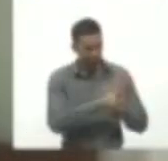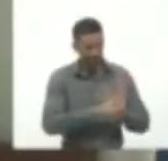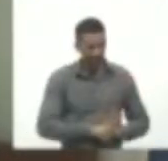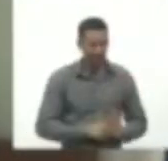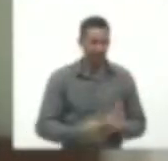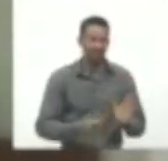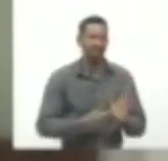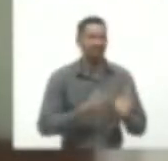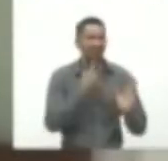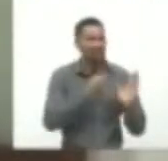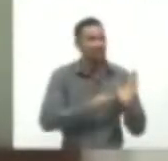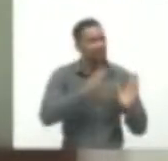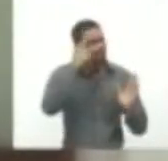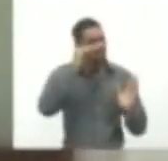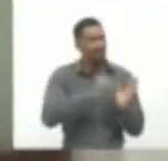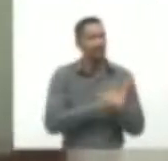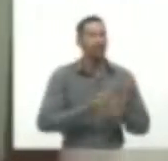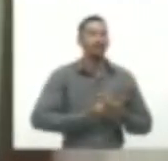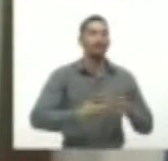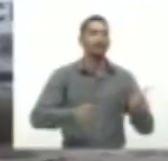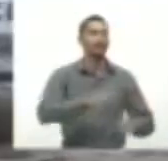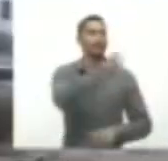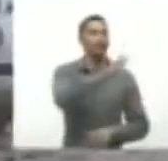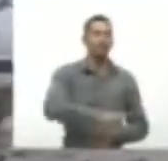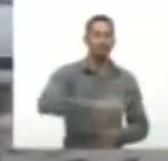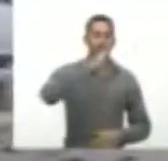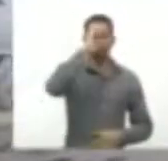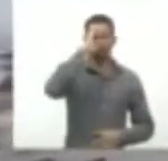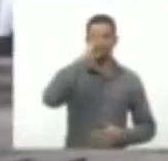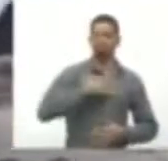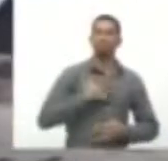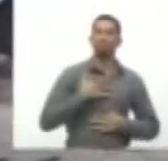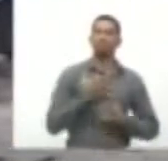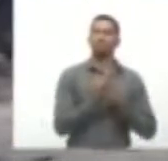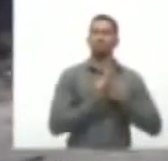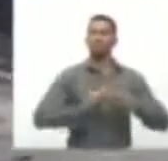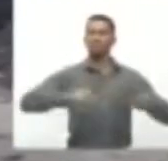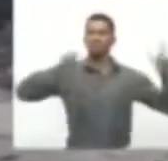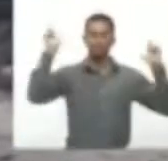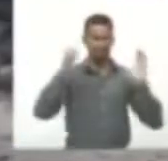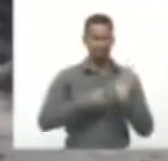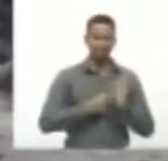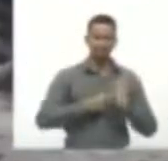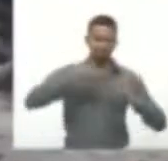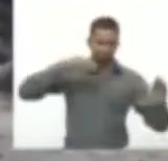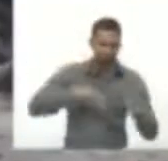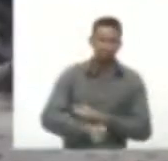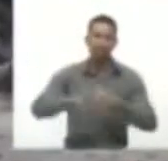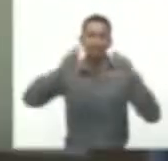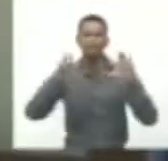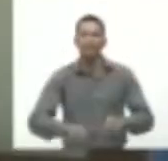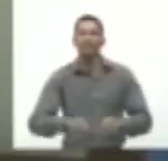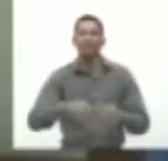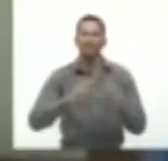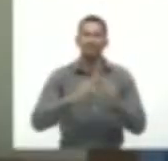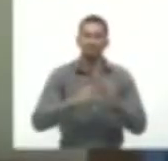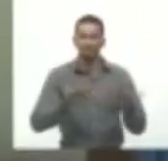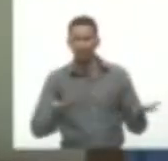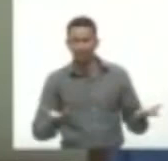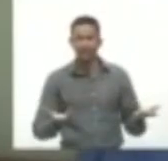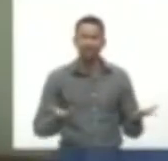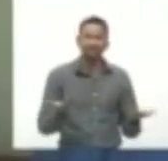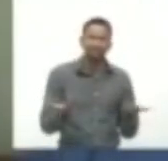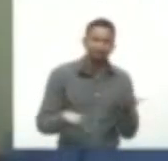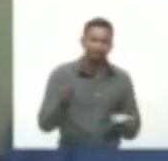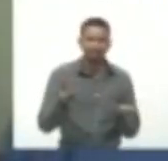el arbitrio de un simple policía de allanar o no allanar una residencia. Hay otro tema que